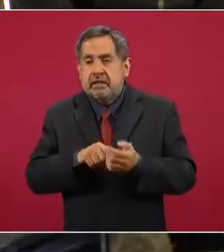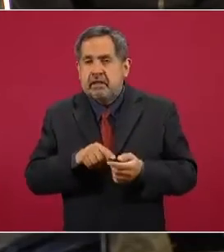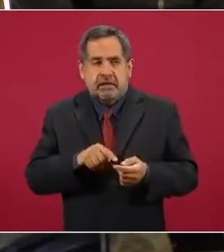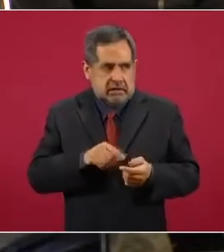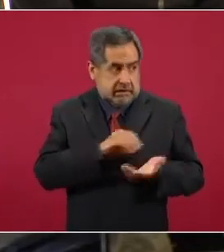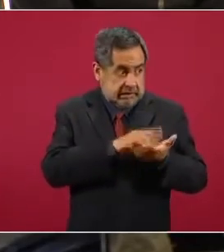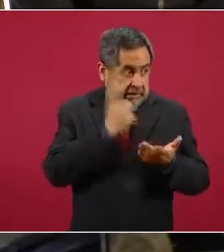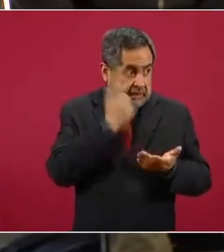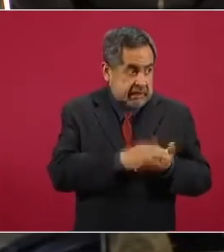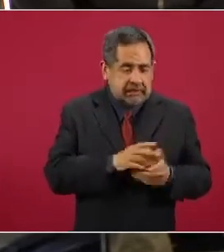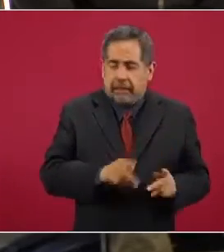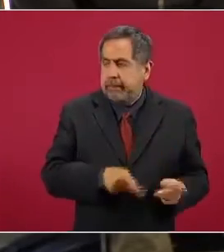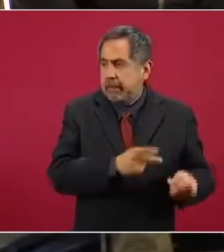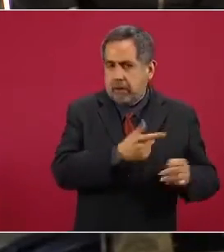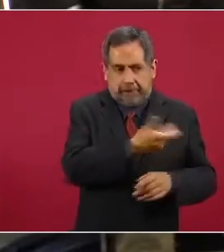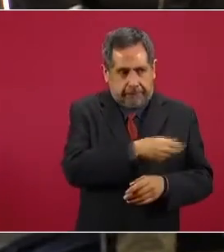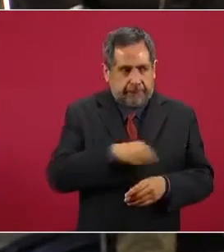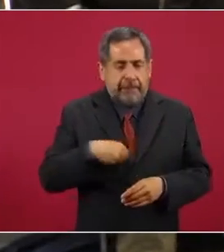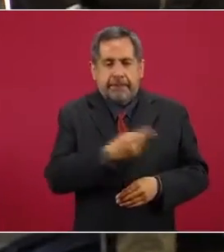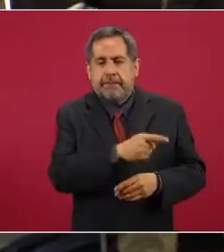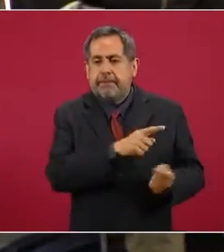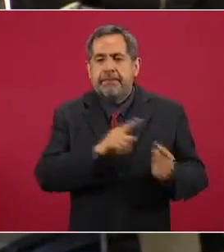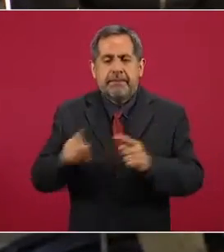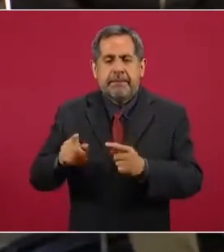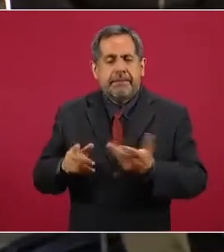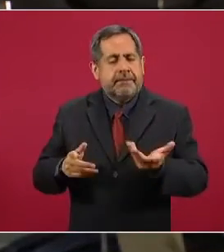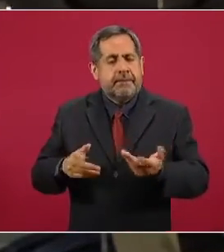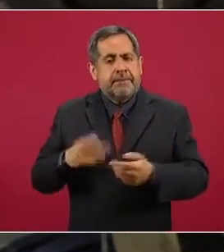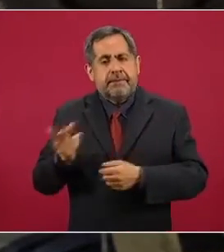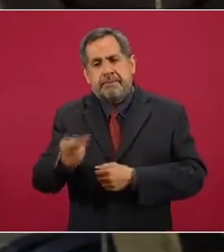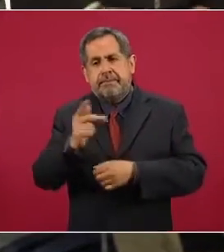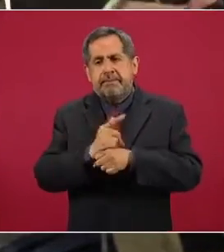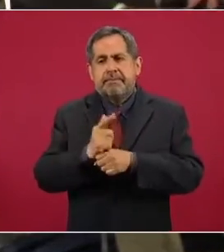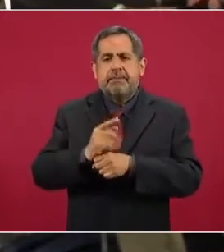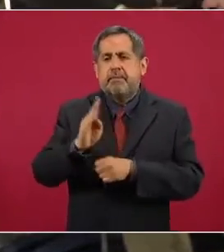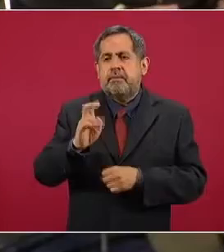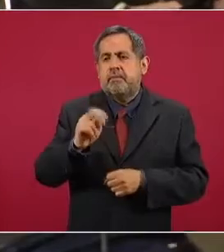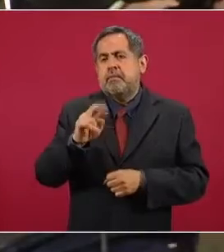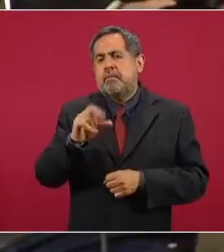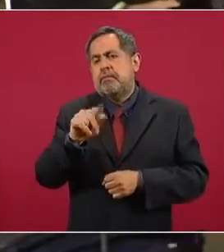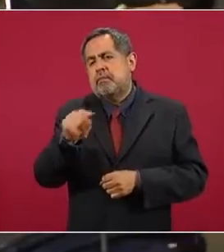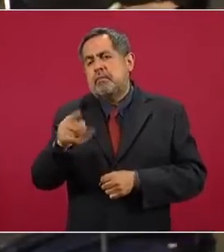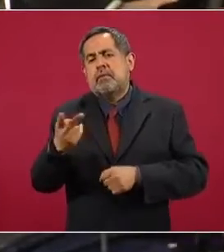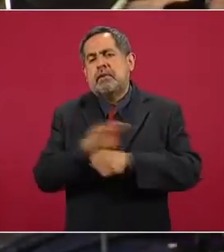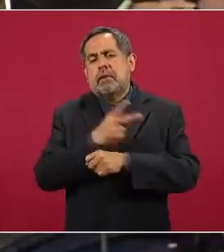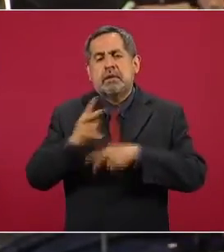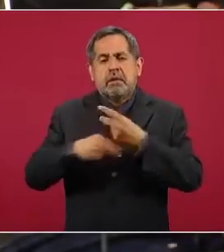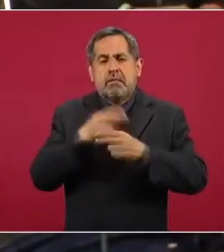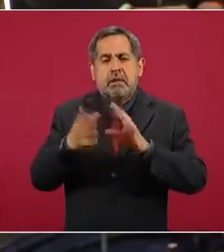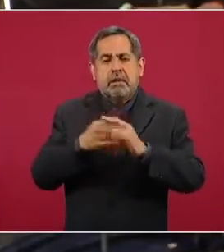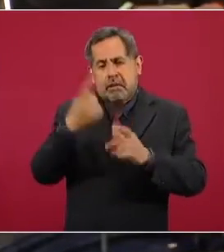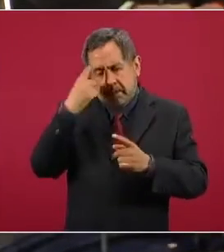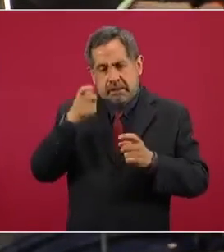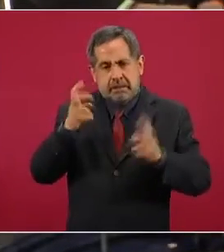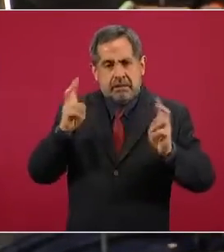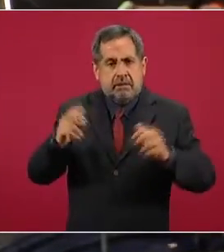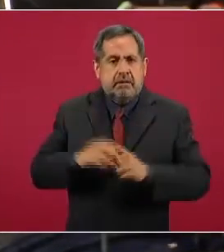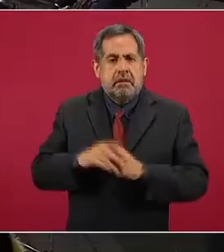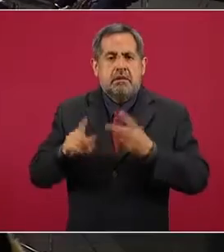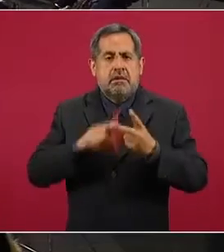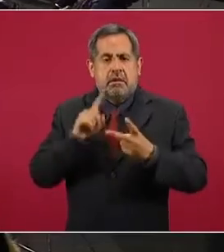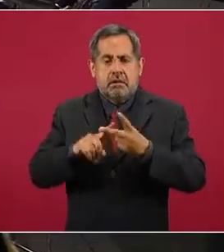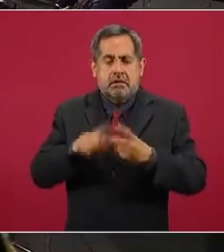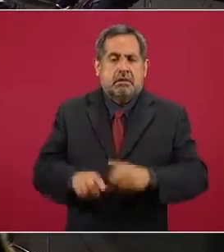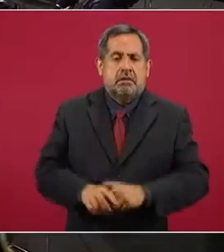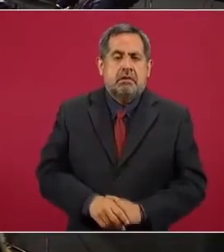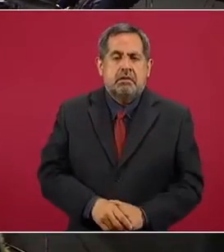citas. Me gustaría preguntarle a usted o a la licenciada Buenrostro qué se está haciendo para en este tema. Y tengo una segunda